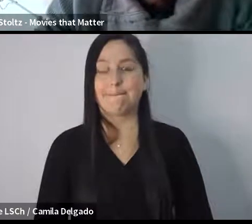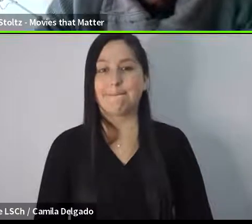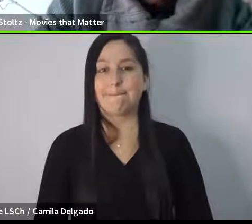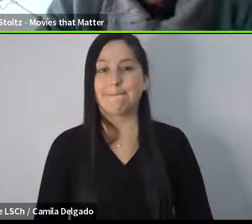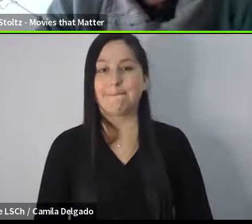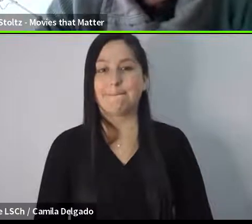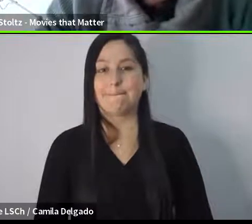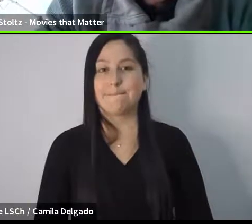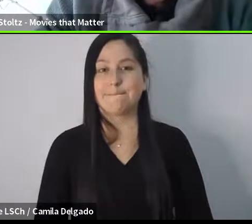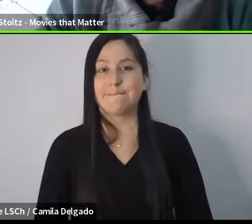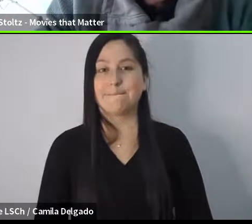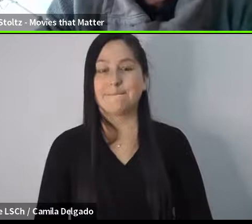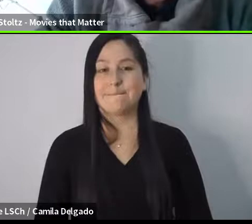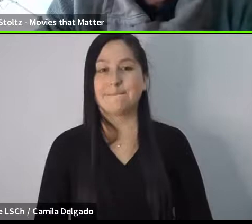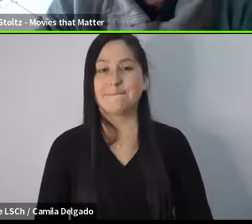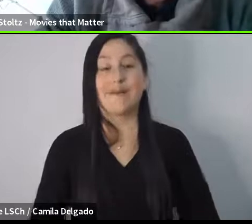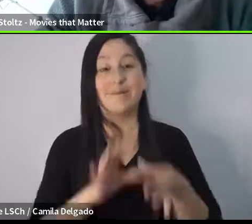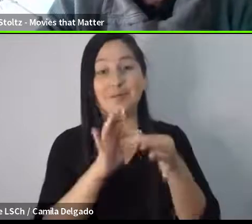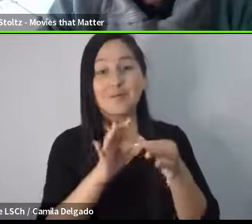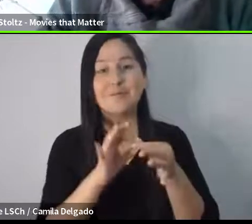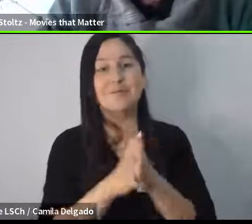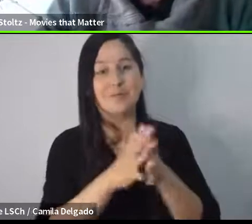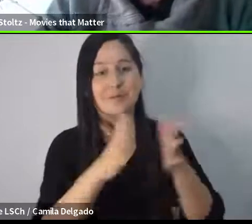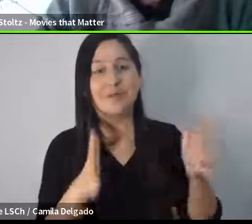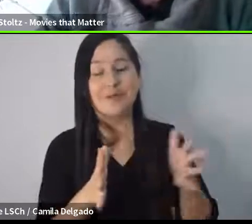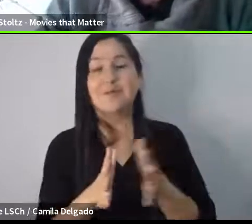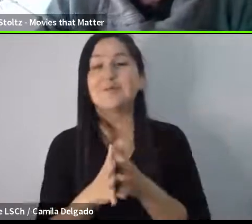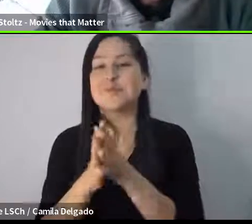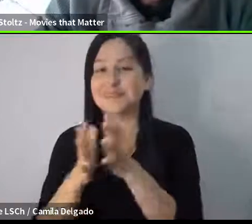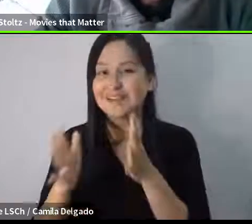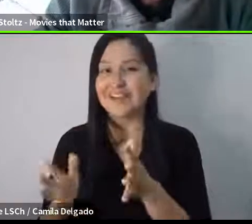Thank you so much. Really enjoyed it. Thank you.